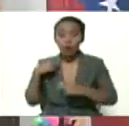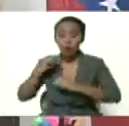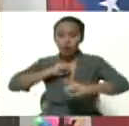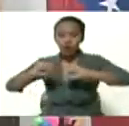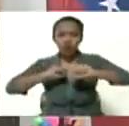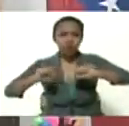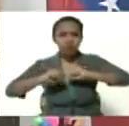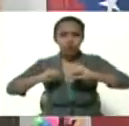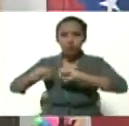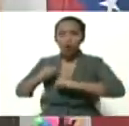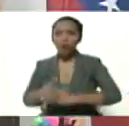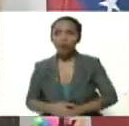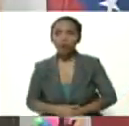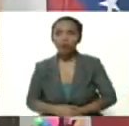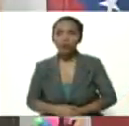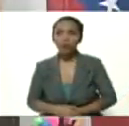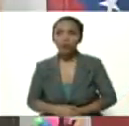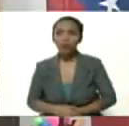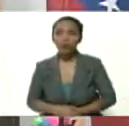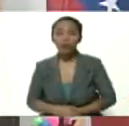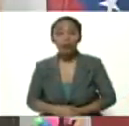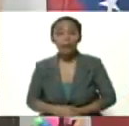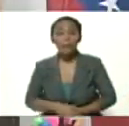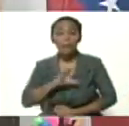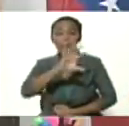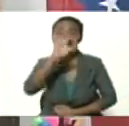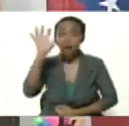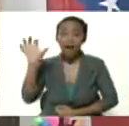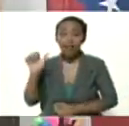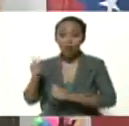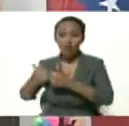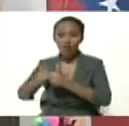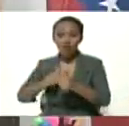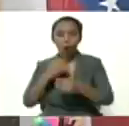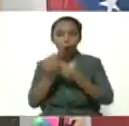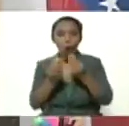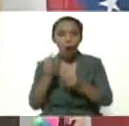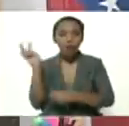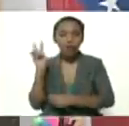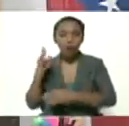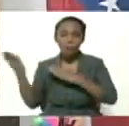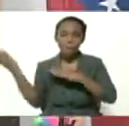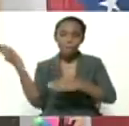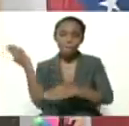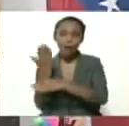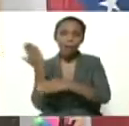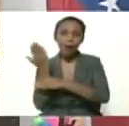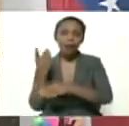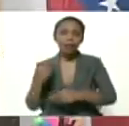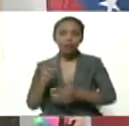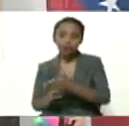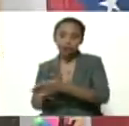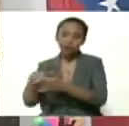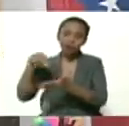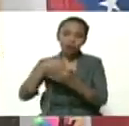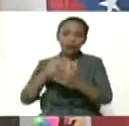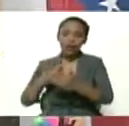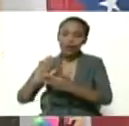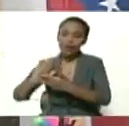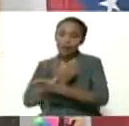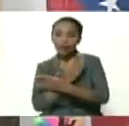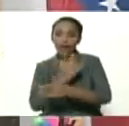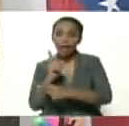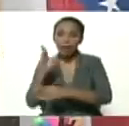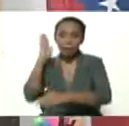que a los países perseguidos como Venezuela, sancionados, se le levanten esas